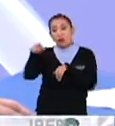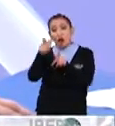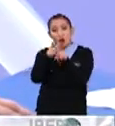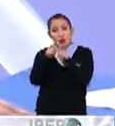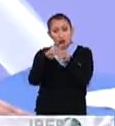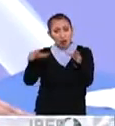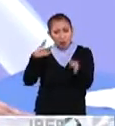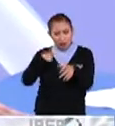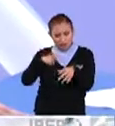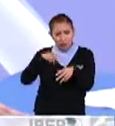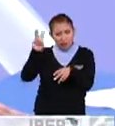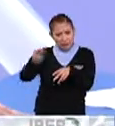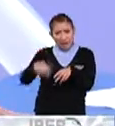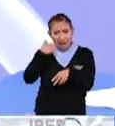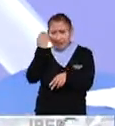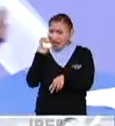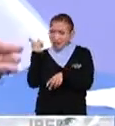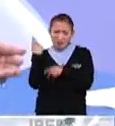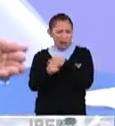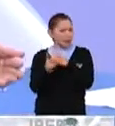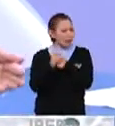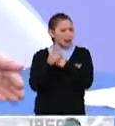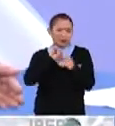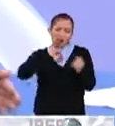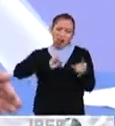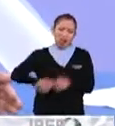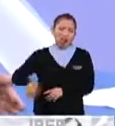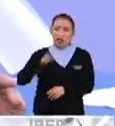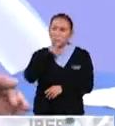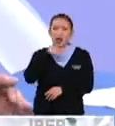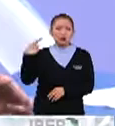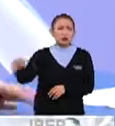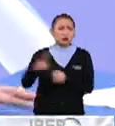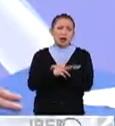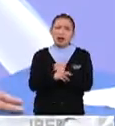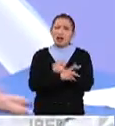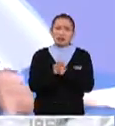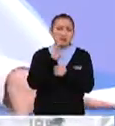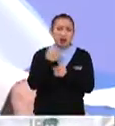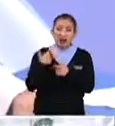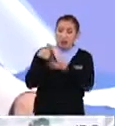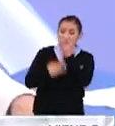caravana es gente que realmente desea migrar, que realmente la está pasando muy mal en su lugar de